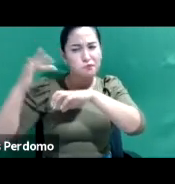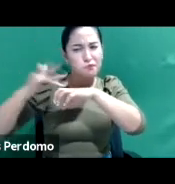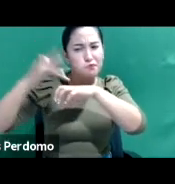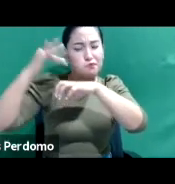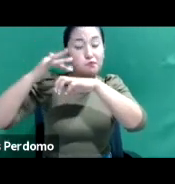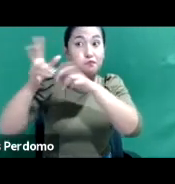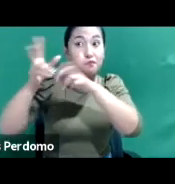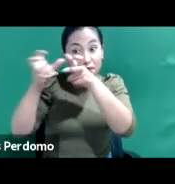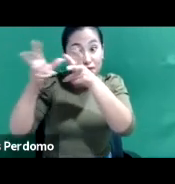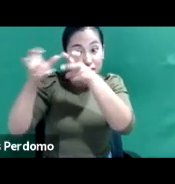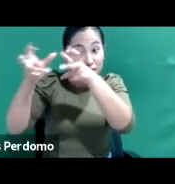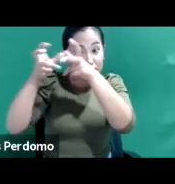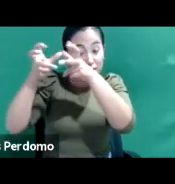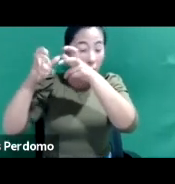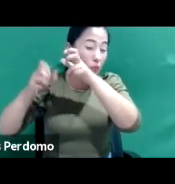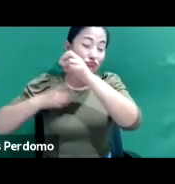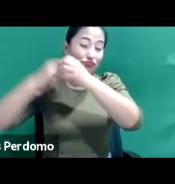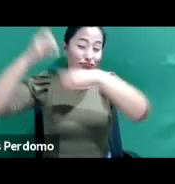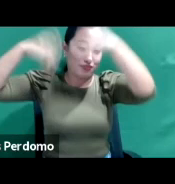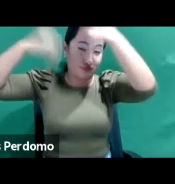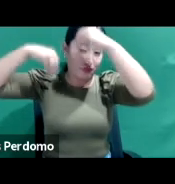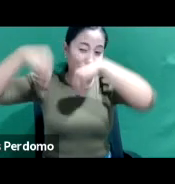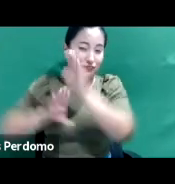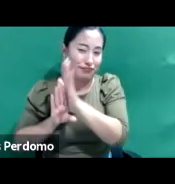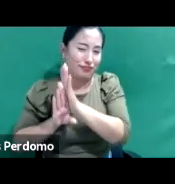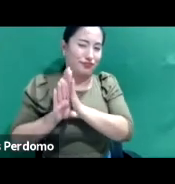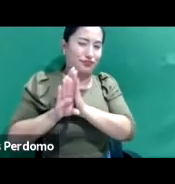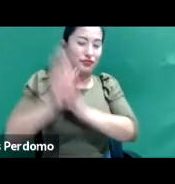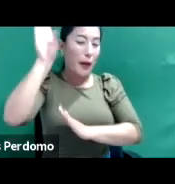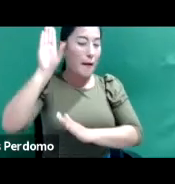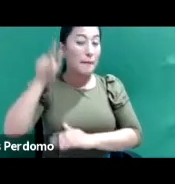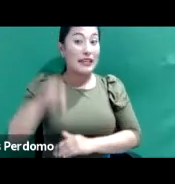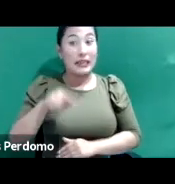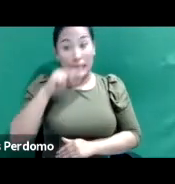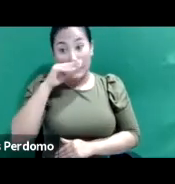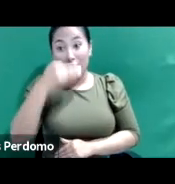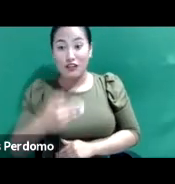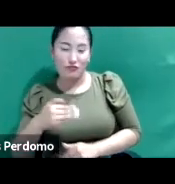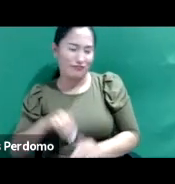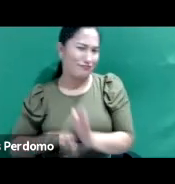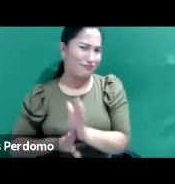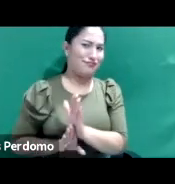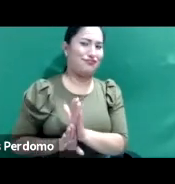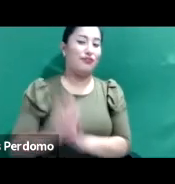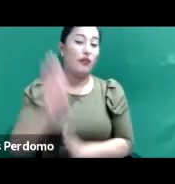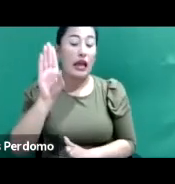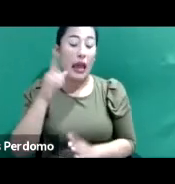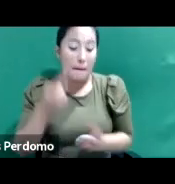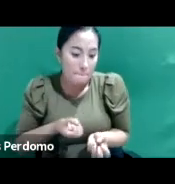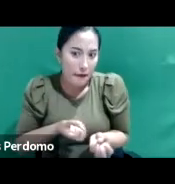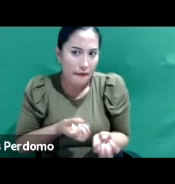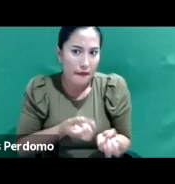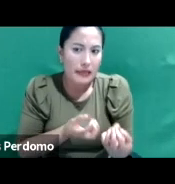aprovechar esta edad de oro para llegar a hacer la máxima estimulación en este niño. Y dar las máximas conexiones, se debe dar,